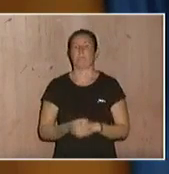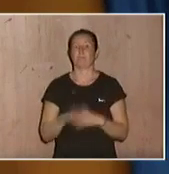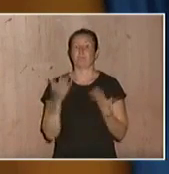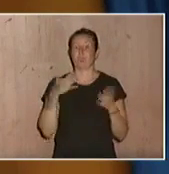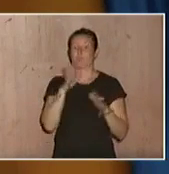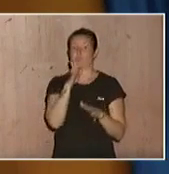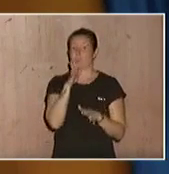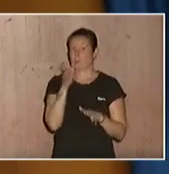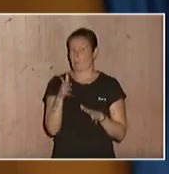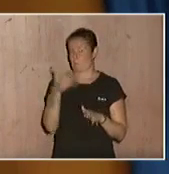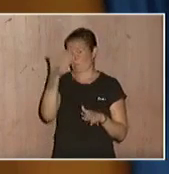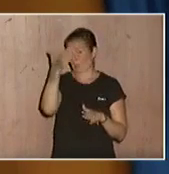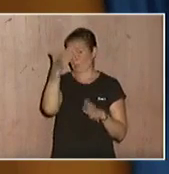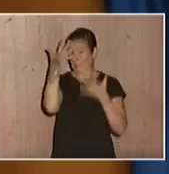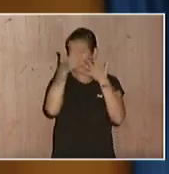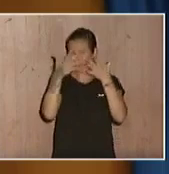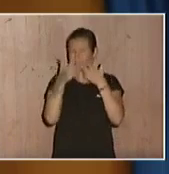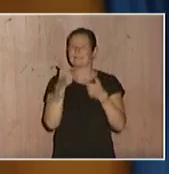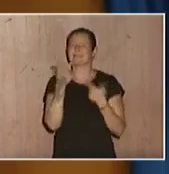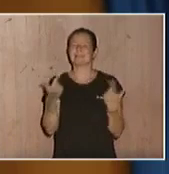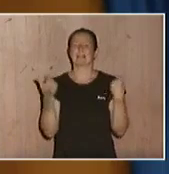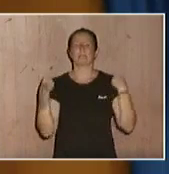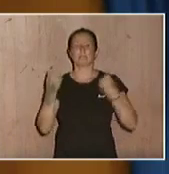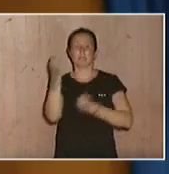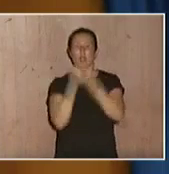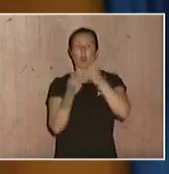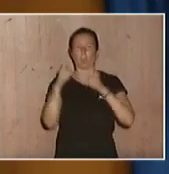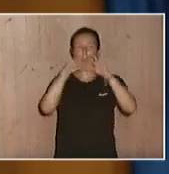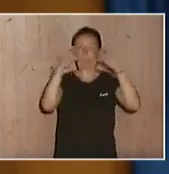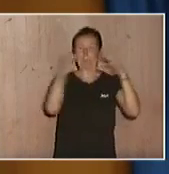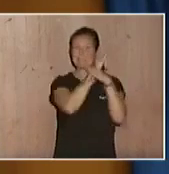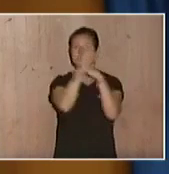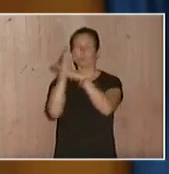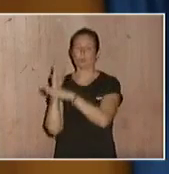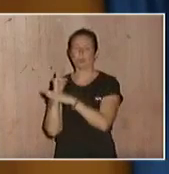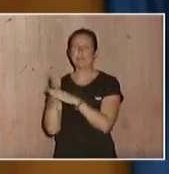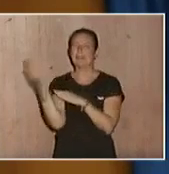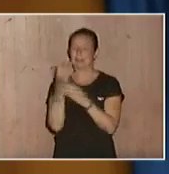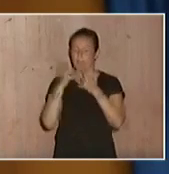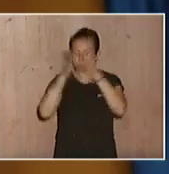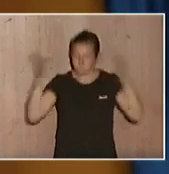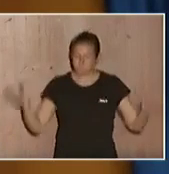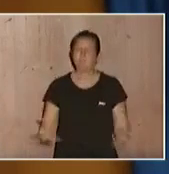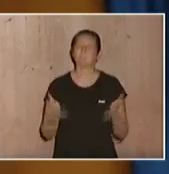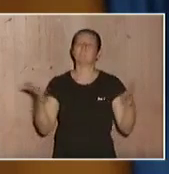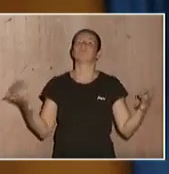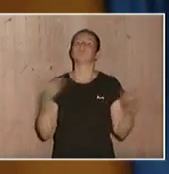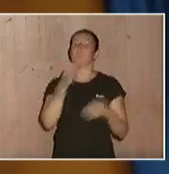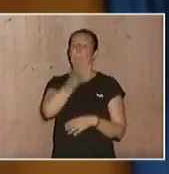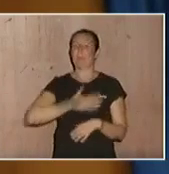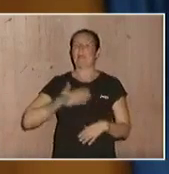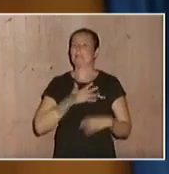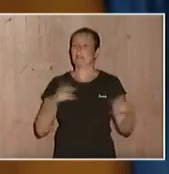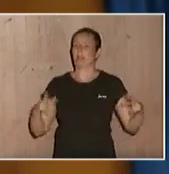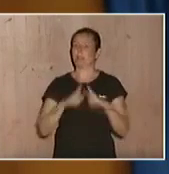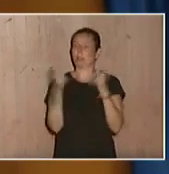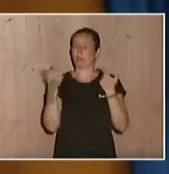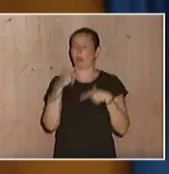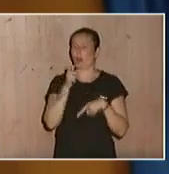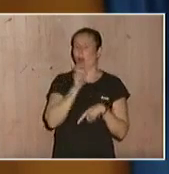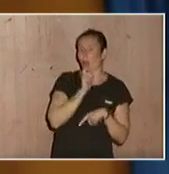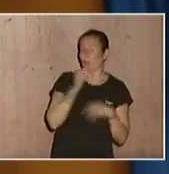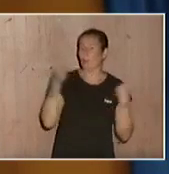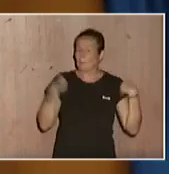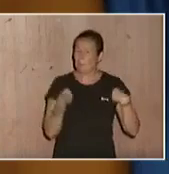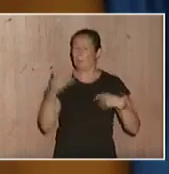central es que las instituciones económicas deben promover el bienestar social, apoyándose en disciplinas como